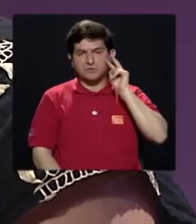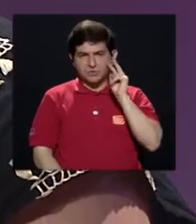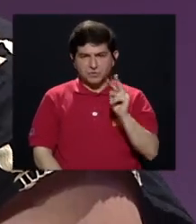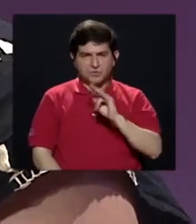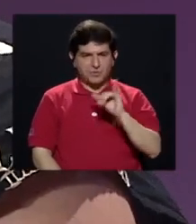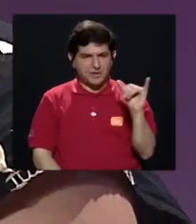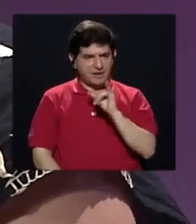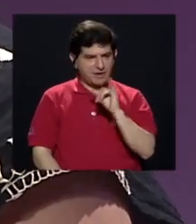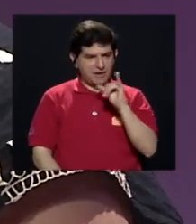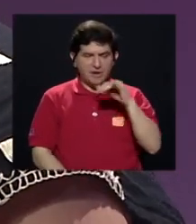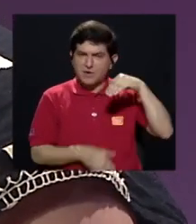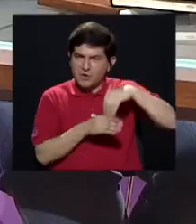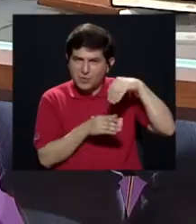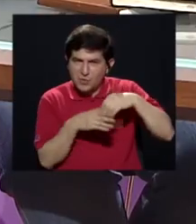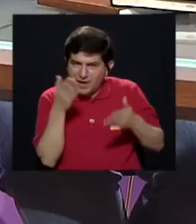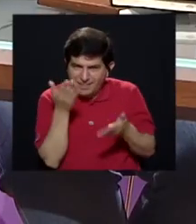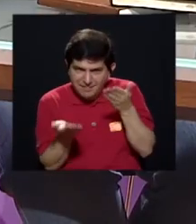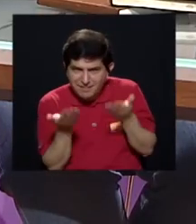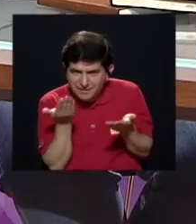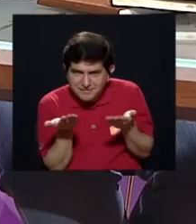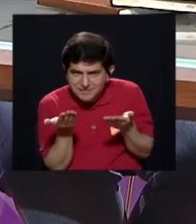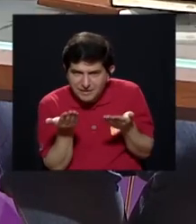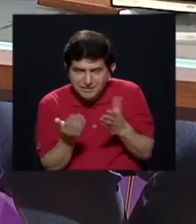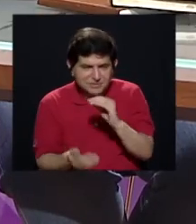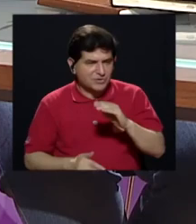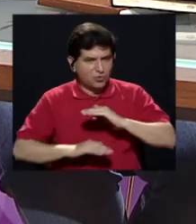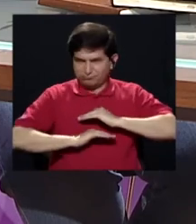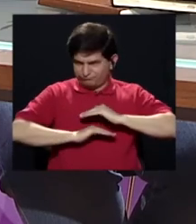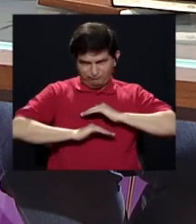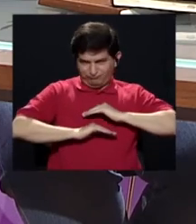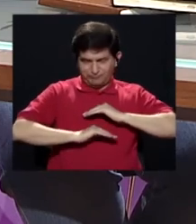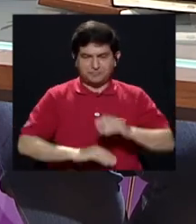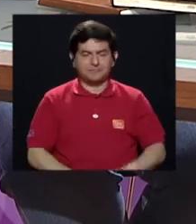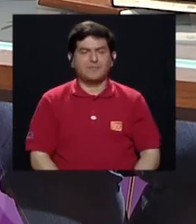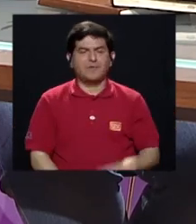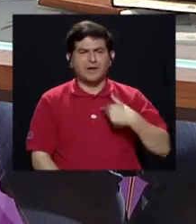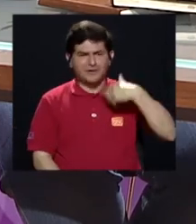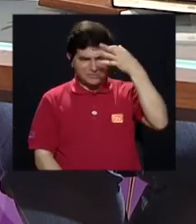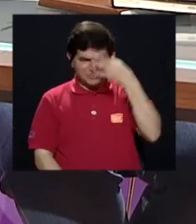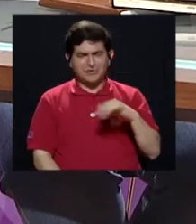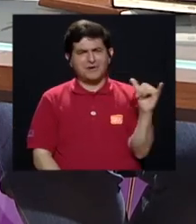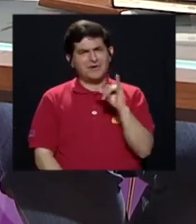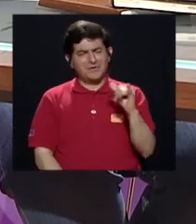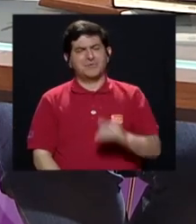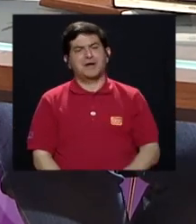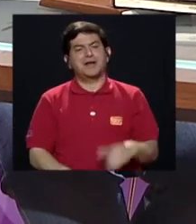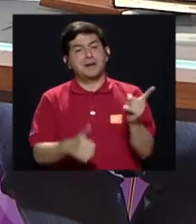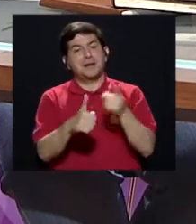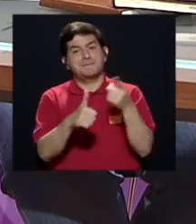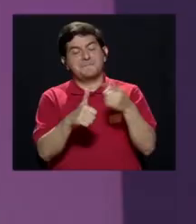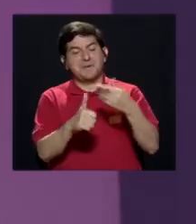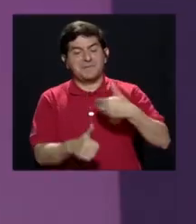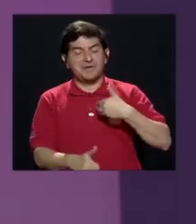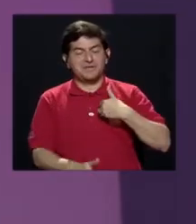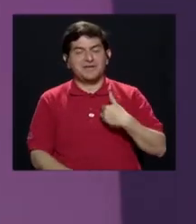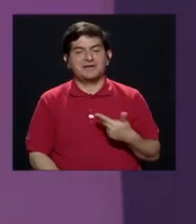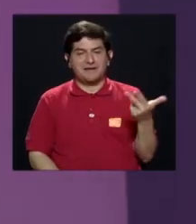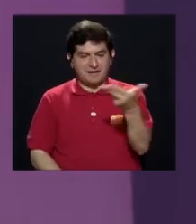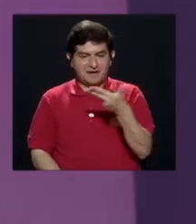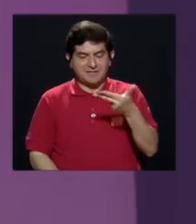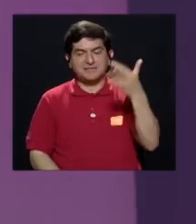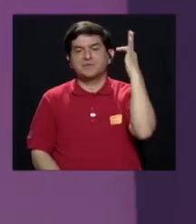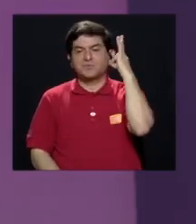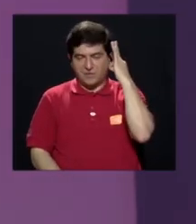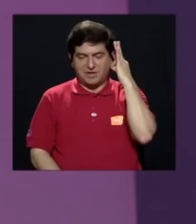mismo como la misma esencia, tal vez, ¿verdad? O el mismo desconforme. Yo creo también, bueno, lo primero que tenemos las tres en común es que somos